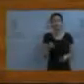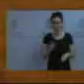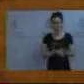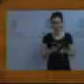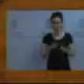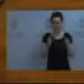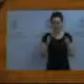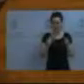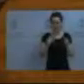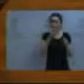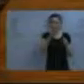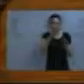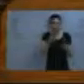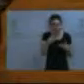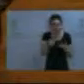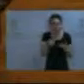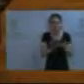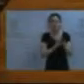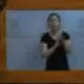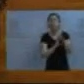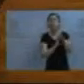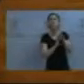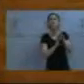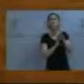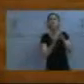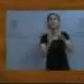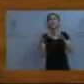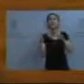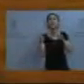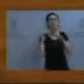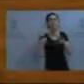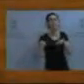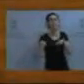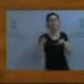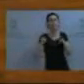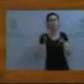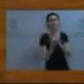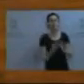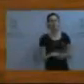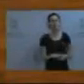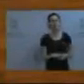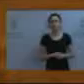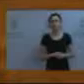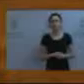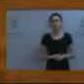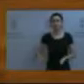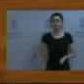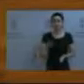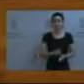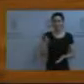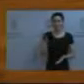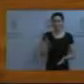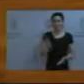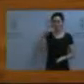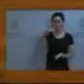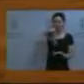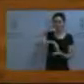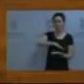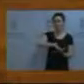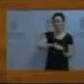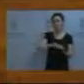terminar, ahora sí que termino de verdad, perdone, señor presidente, es muy breve. Cuando vienen ustedes aquí